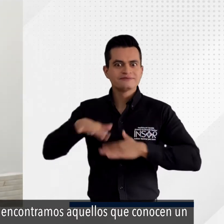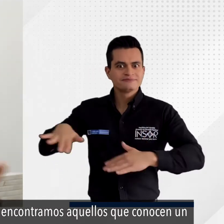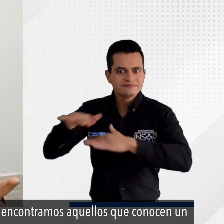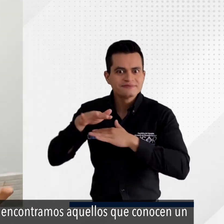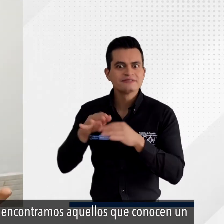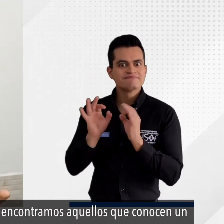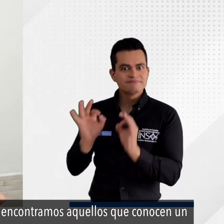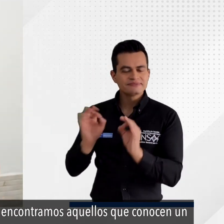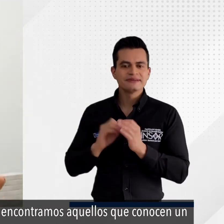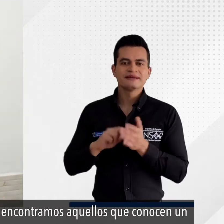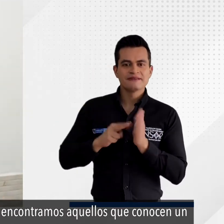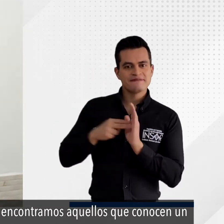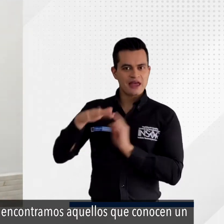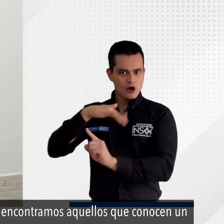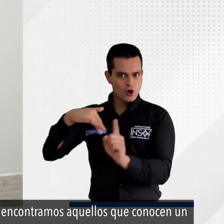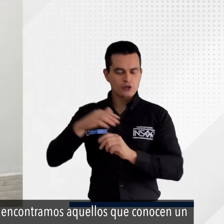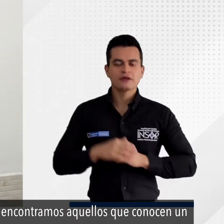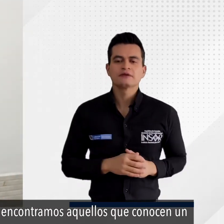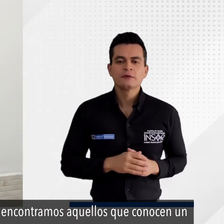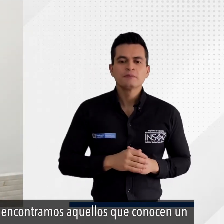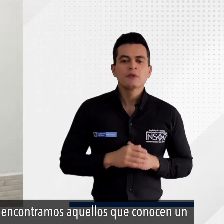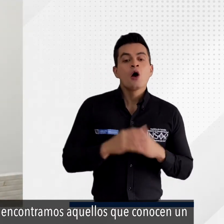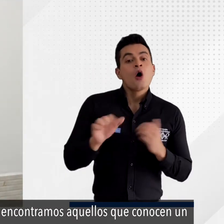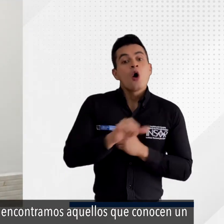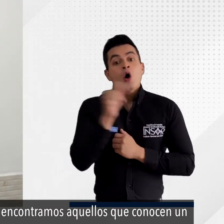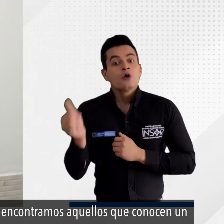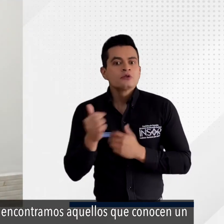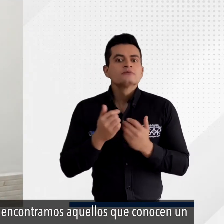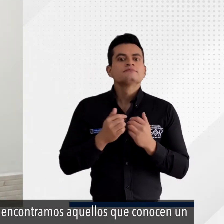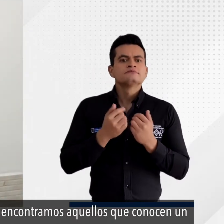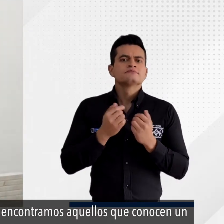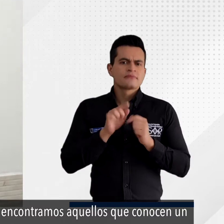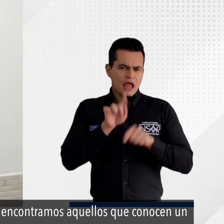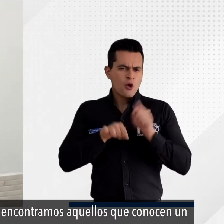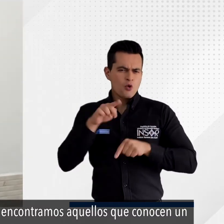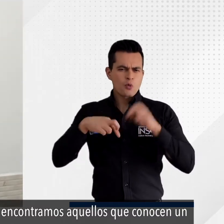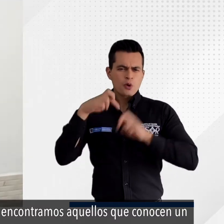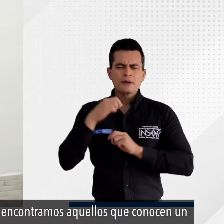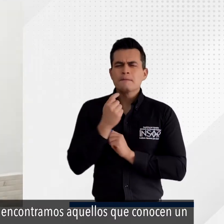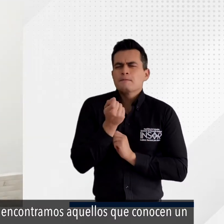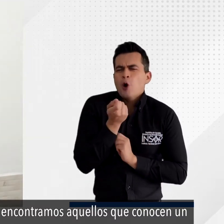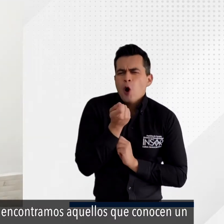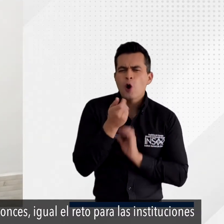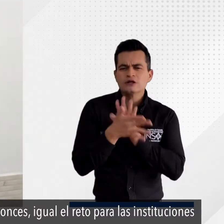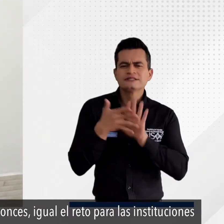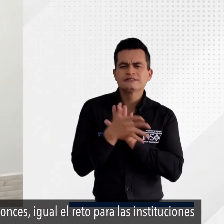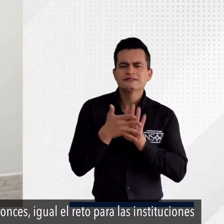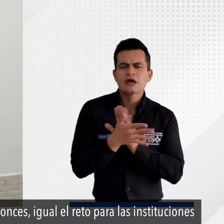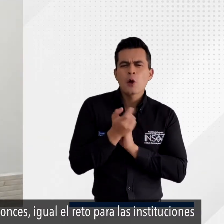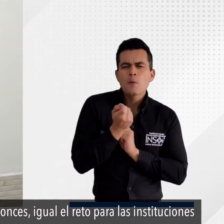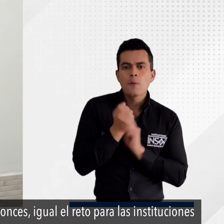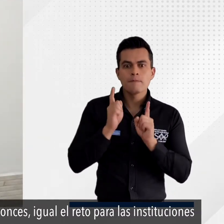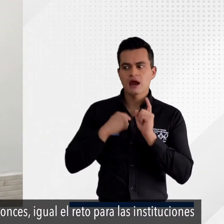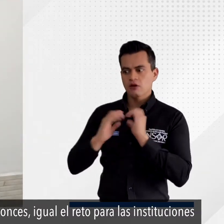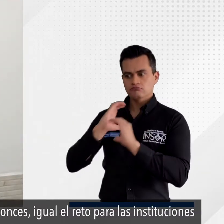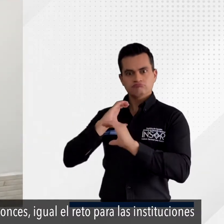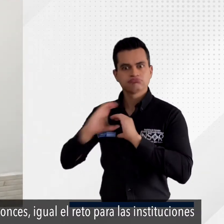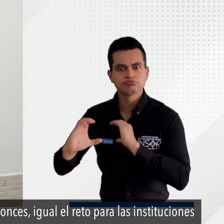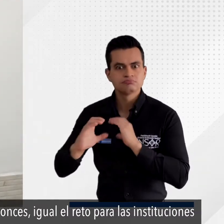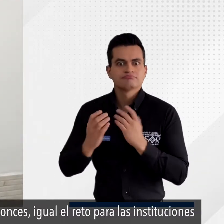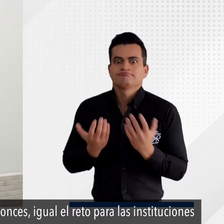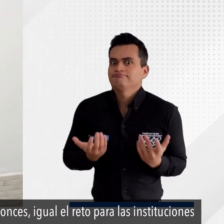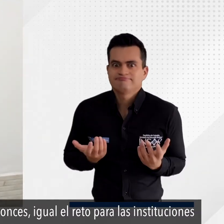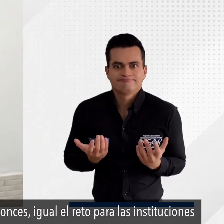y encontramos ese escenario. Pero por otro lado encontramos aquellos que conocen un poquitico de señas pero que no logran una